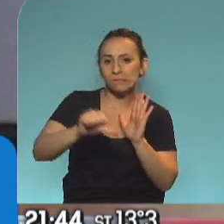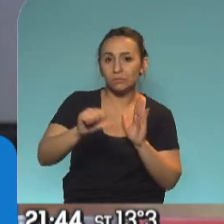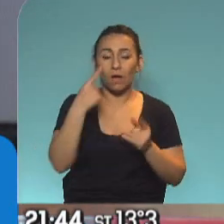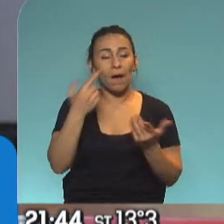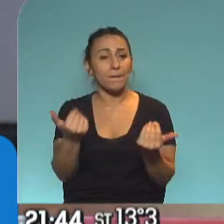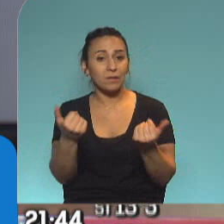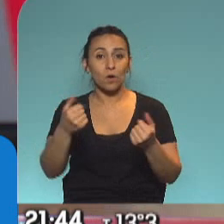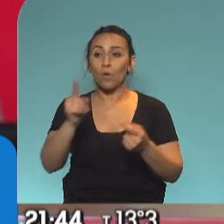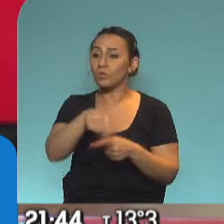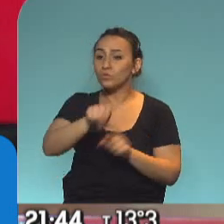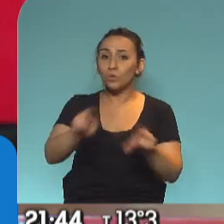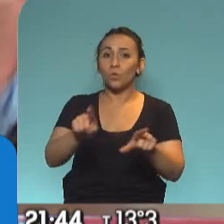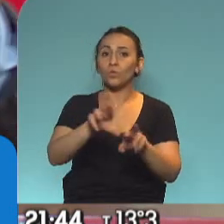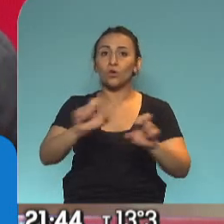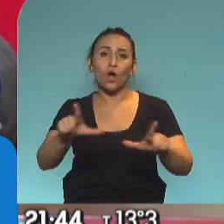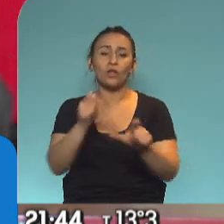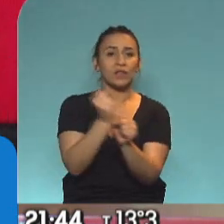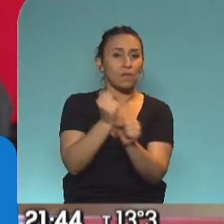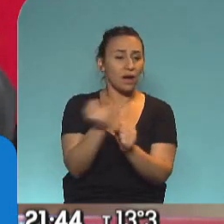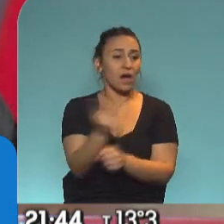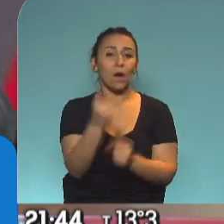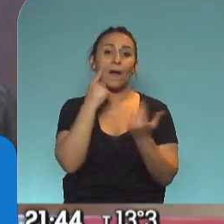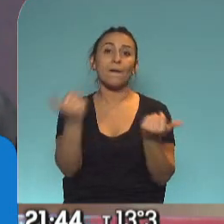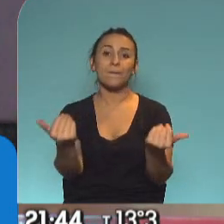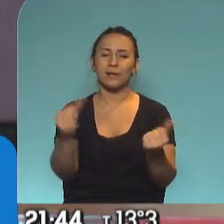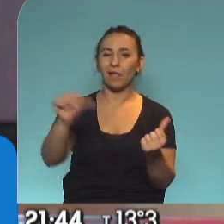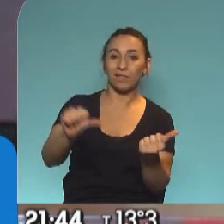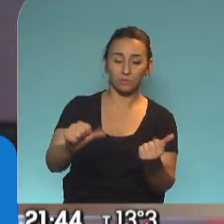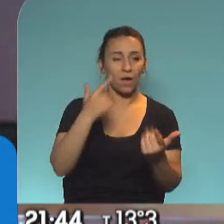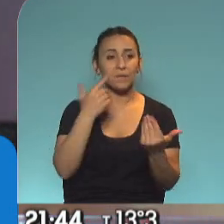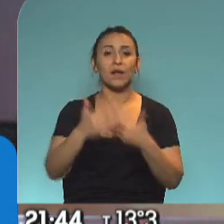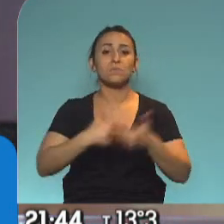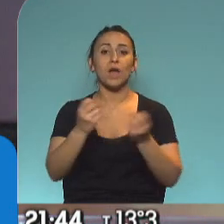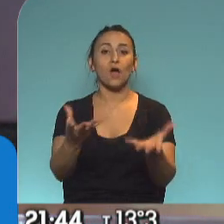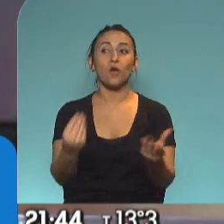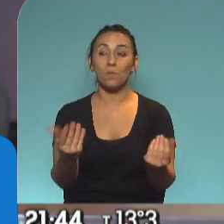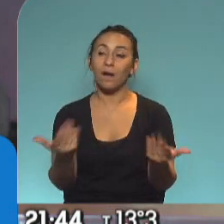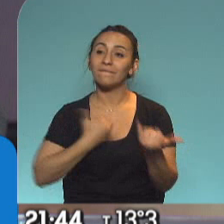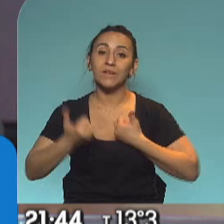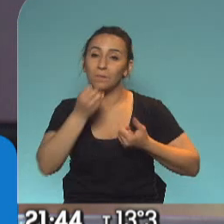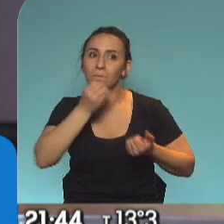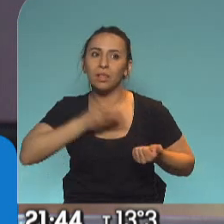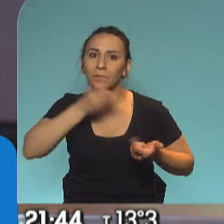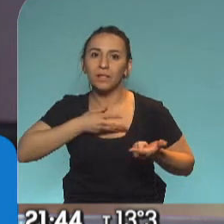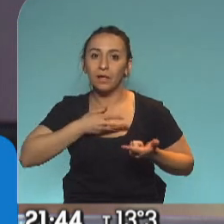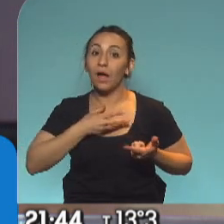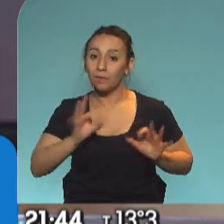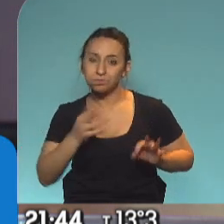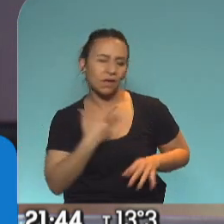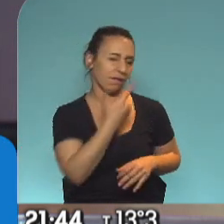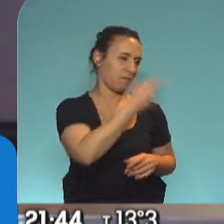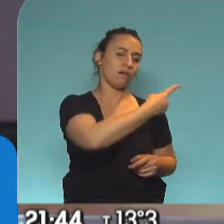el área en la que trabajan y después mandarle a los auditores, a los inspectores o a los investigadores de la oficina para que controlen cómo lo hicieron. Son